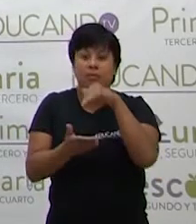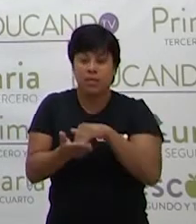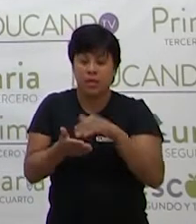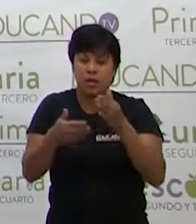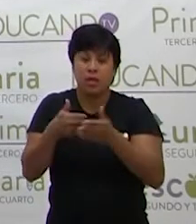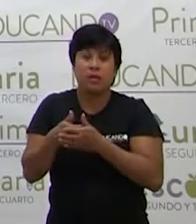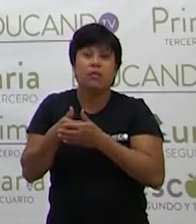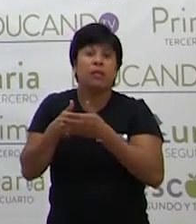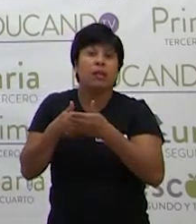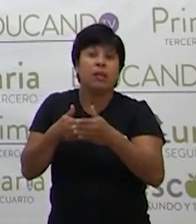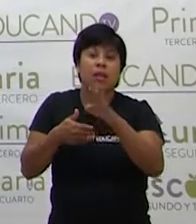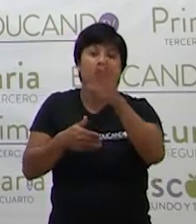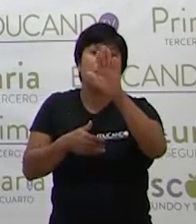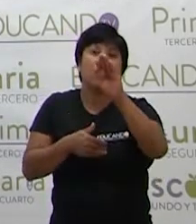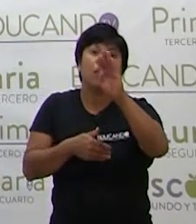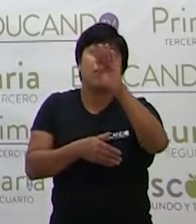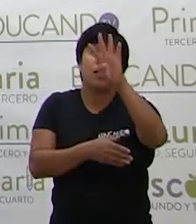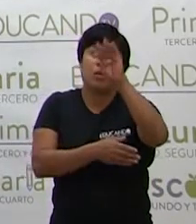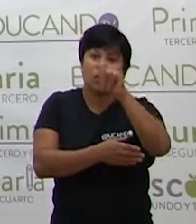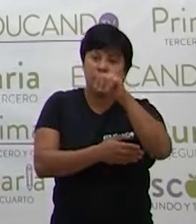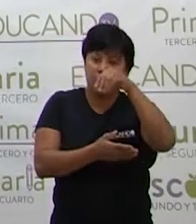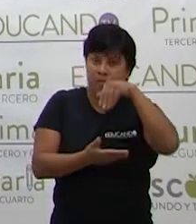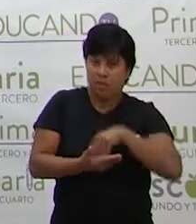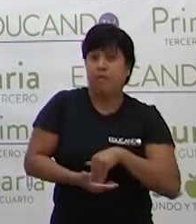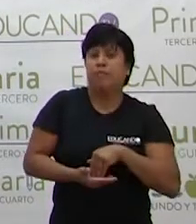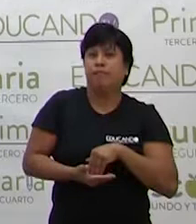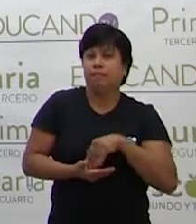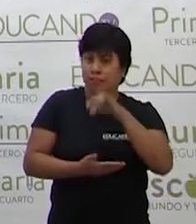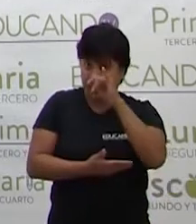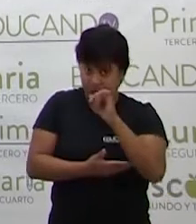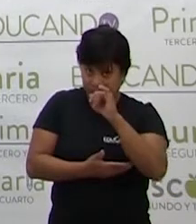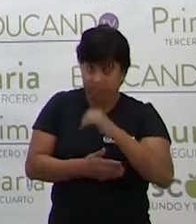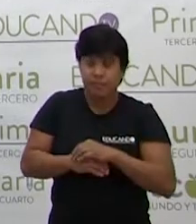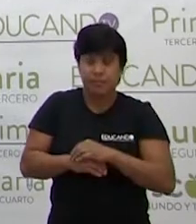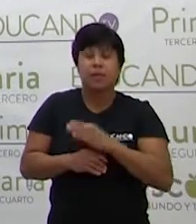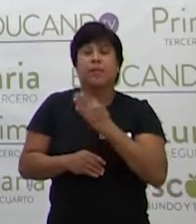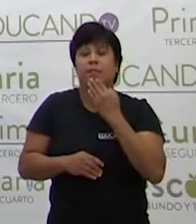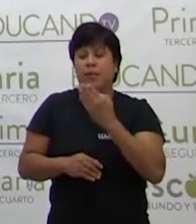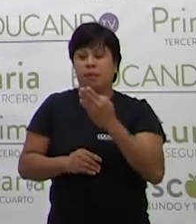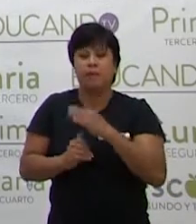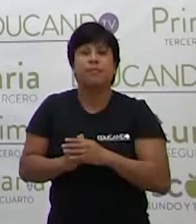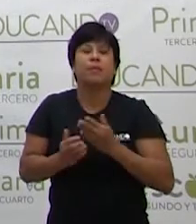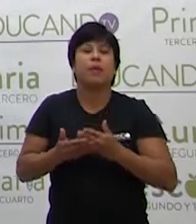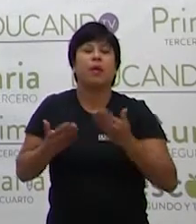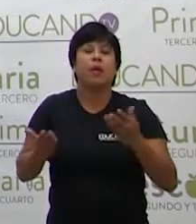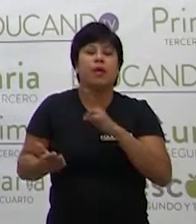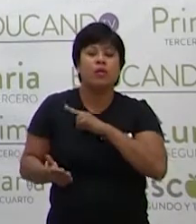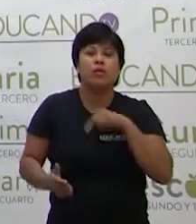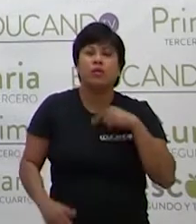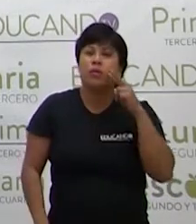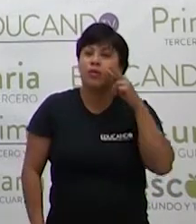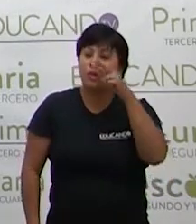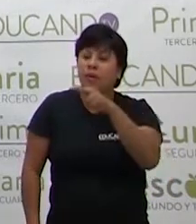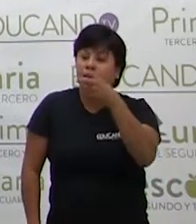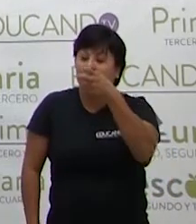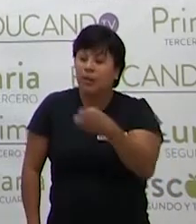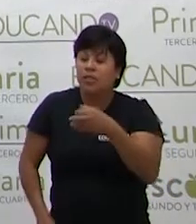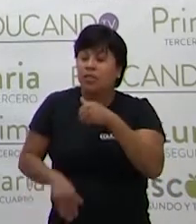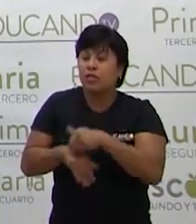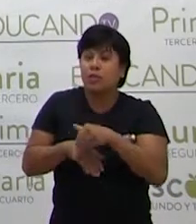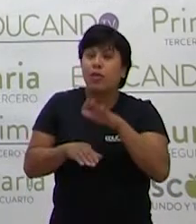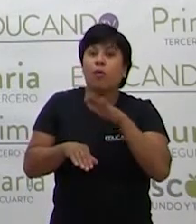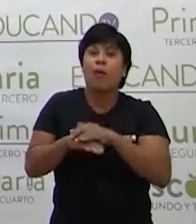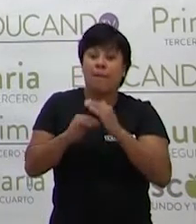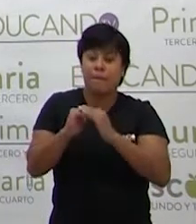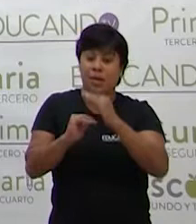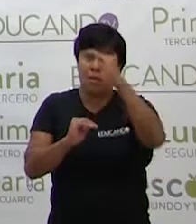el 99.000, ¿sí? Pues bien, vamos a ver de estos números cuál es mayor y cuál